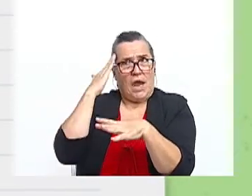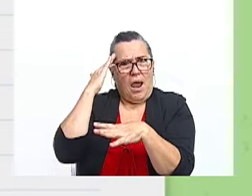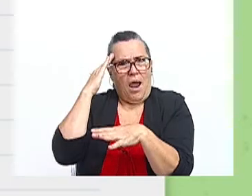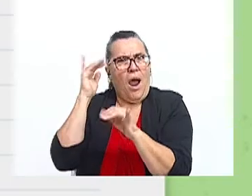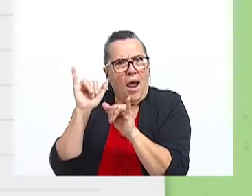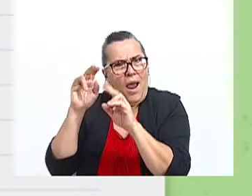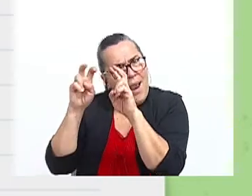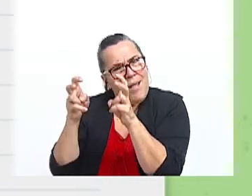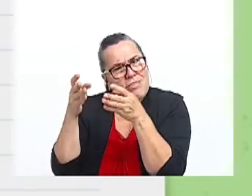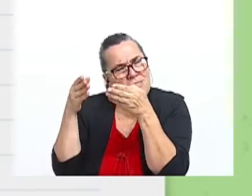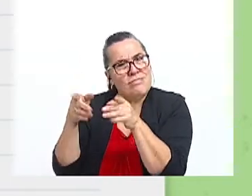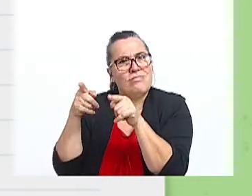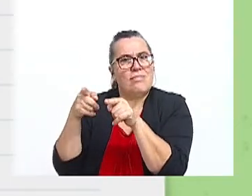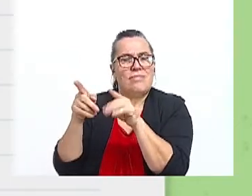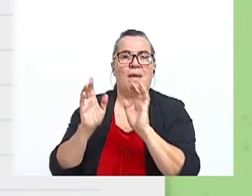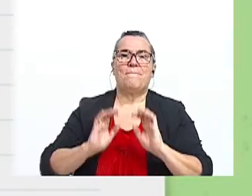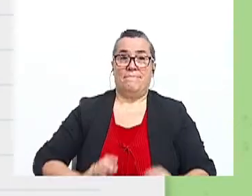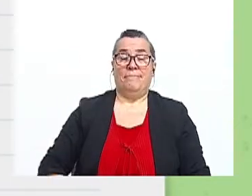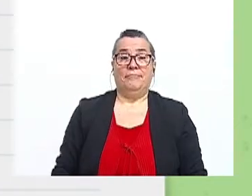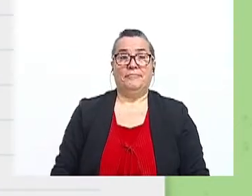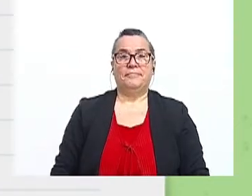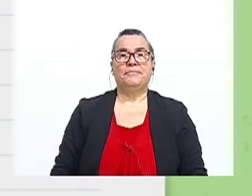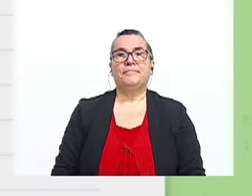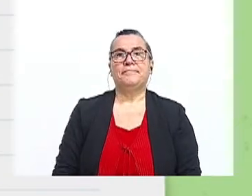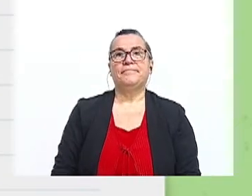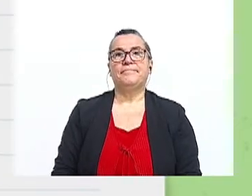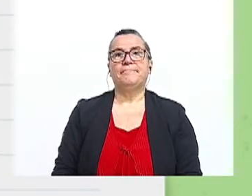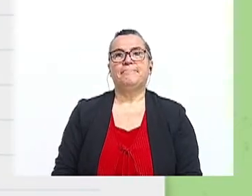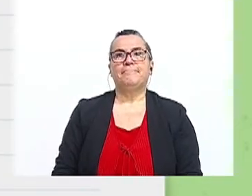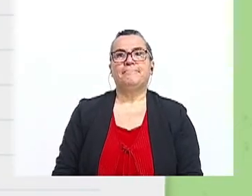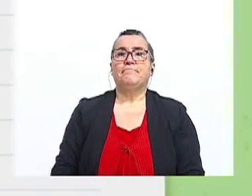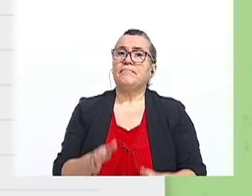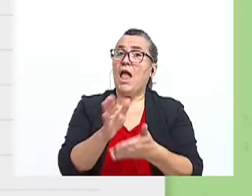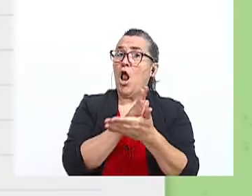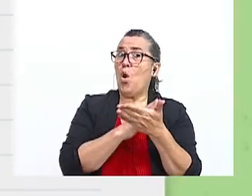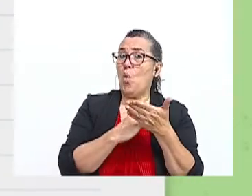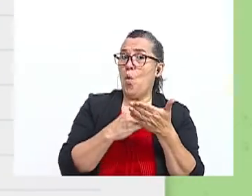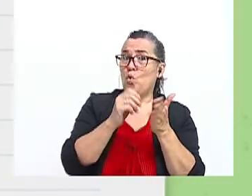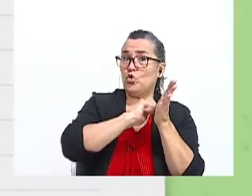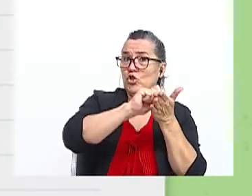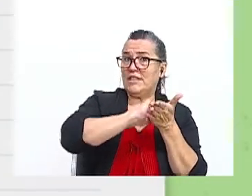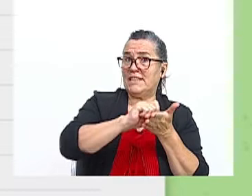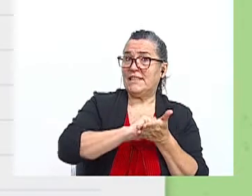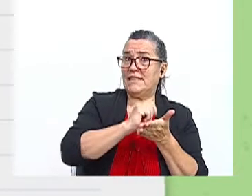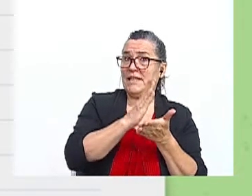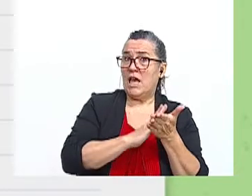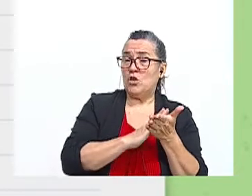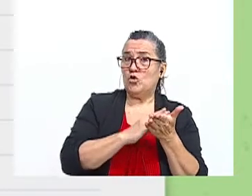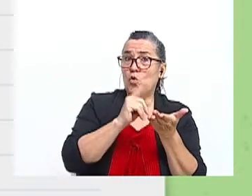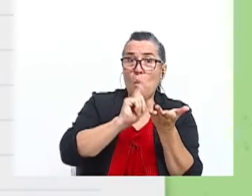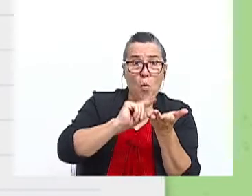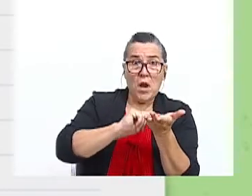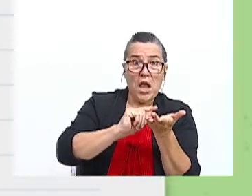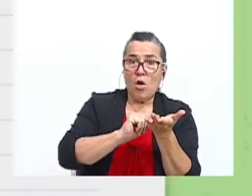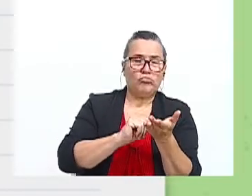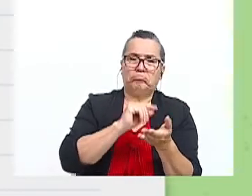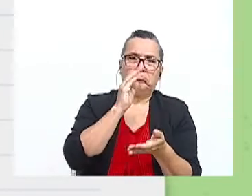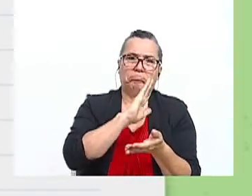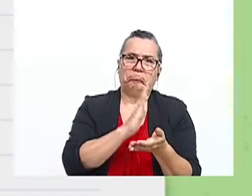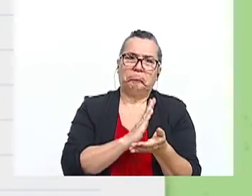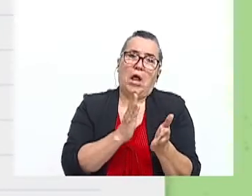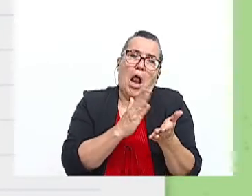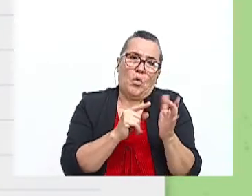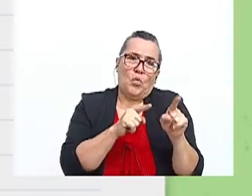pues específicos en la materia. Algunos ensayos nunca son publicados, sin